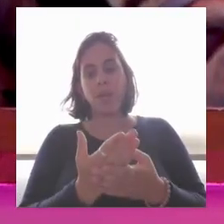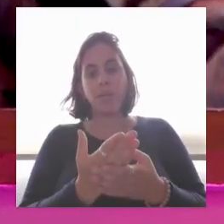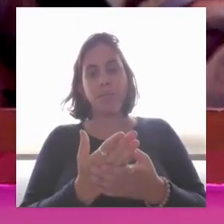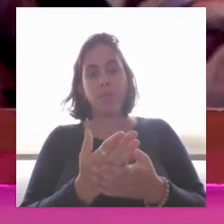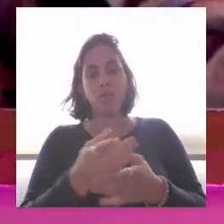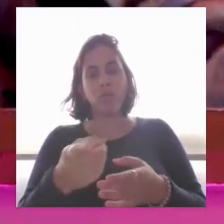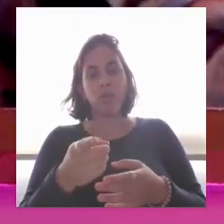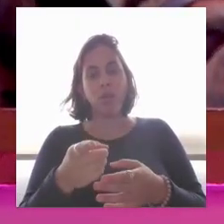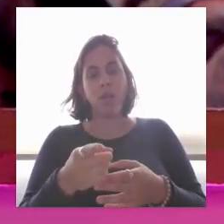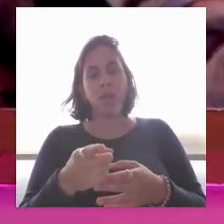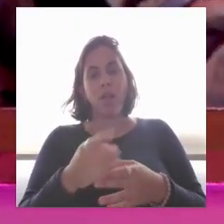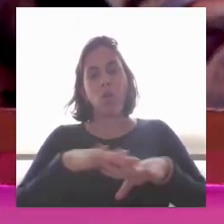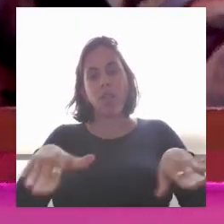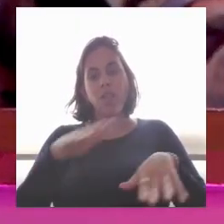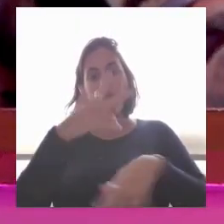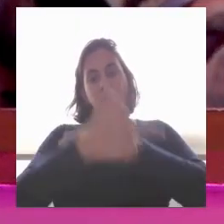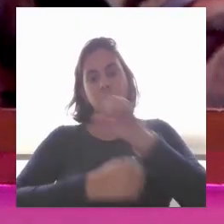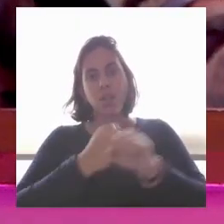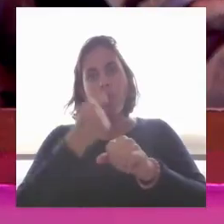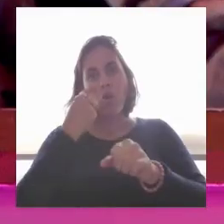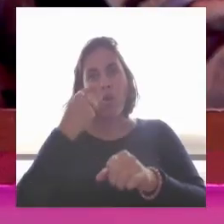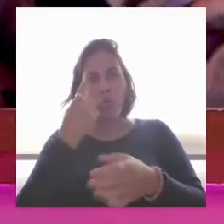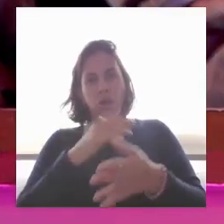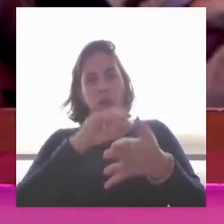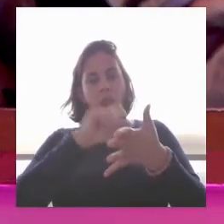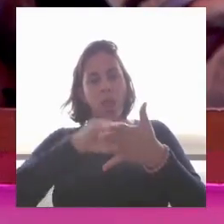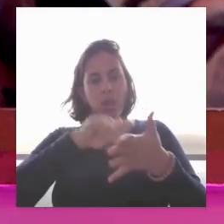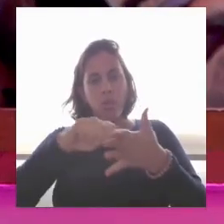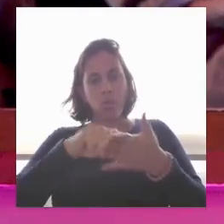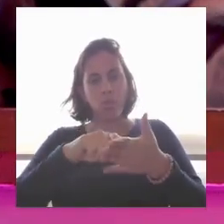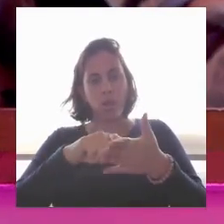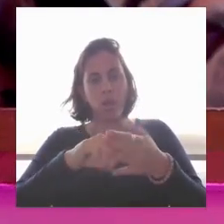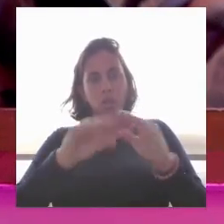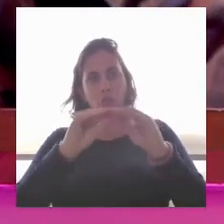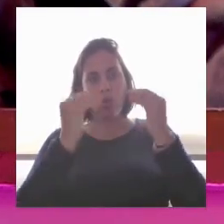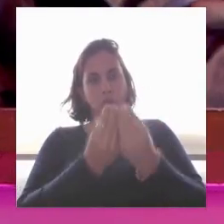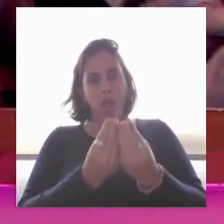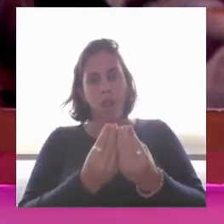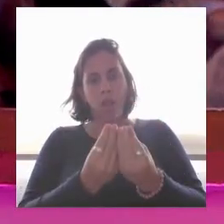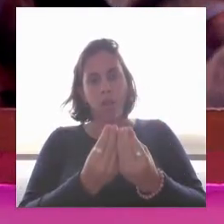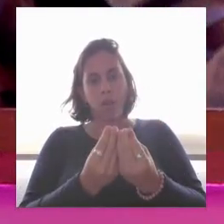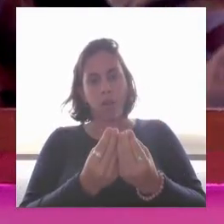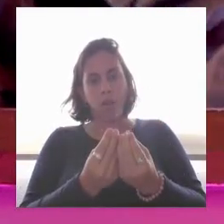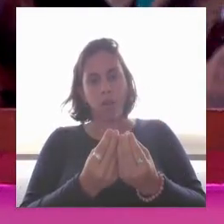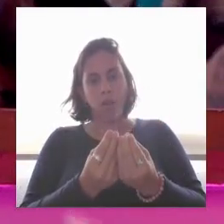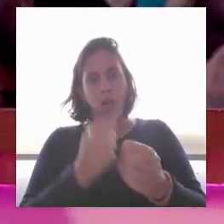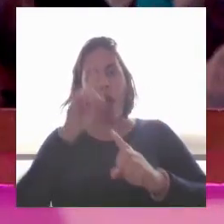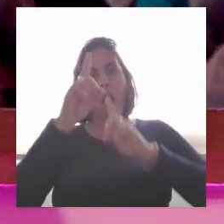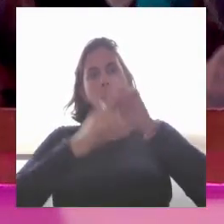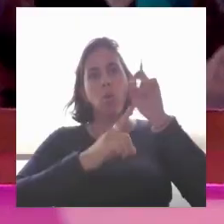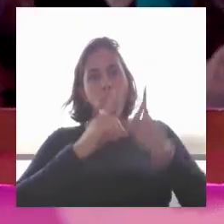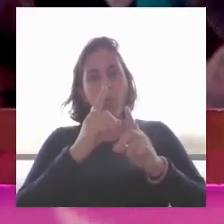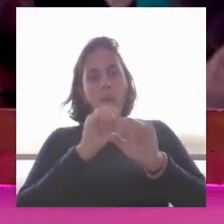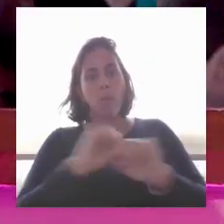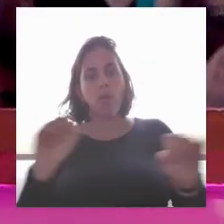3 años conozcan el sistema de escritura en su totalidad. Podrán tener algunos elementos que